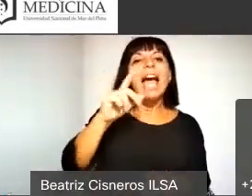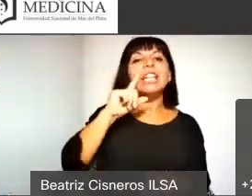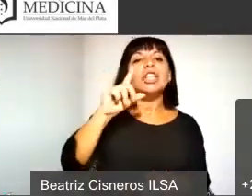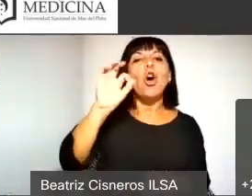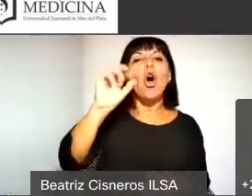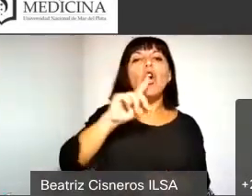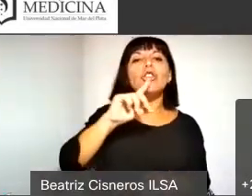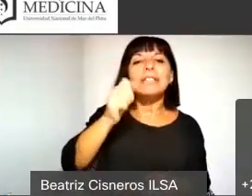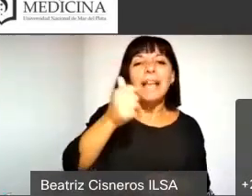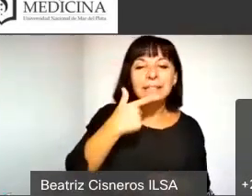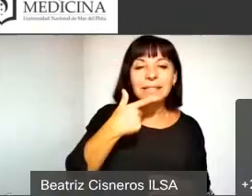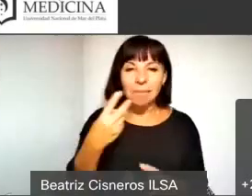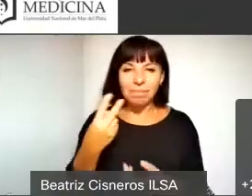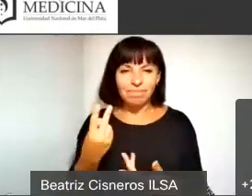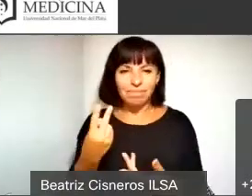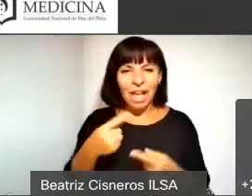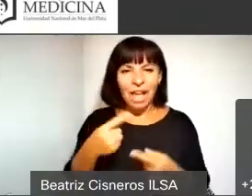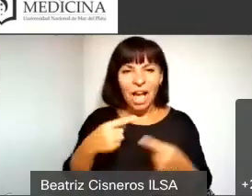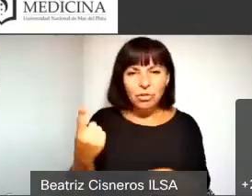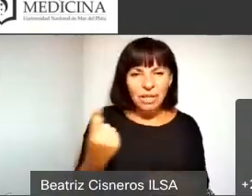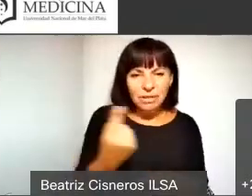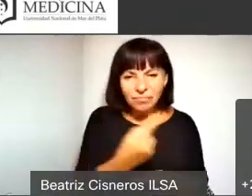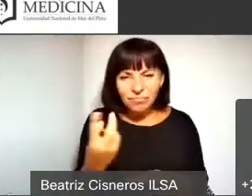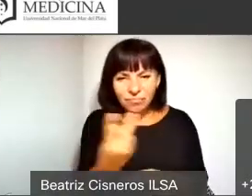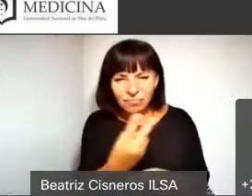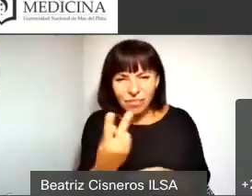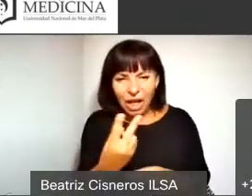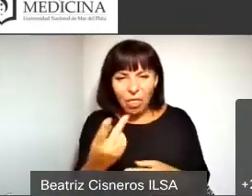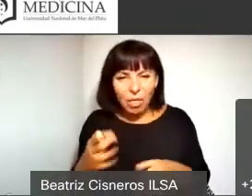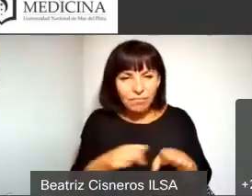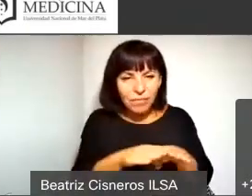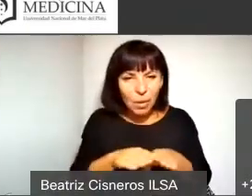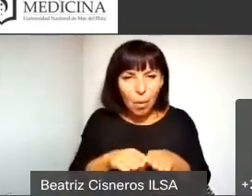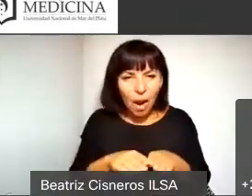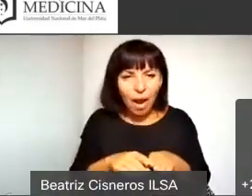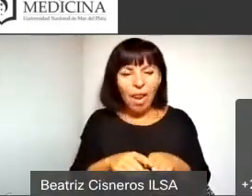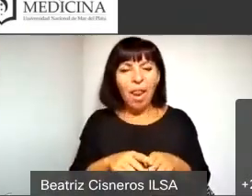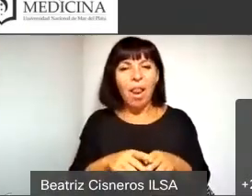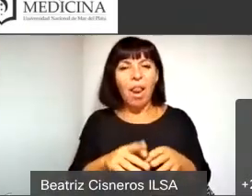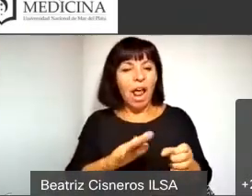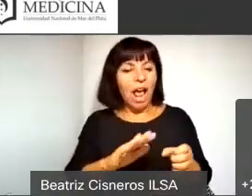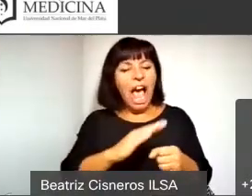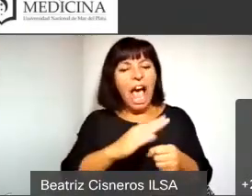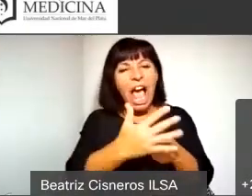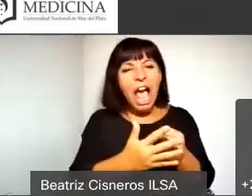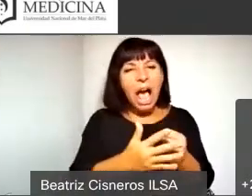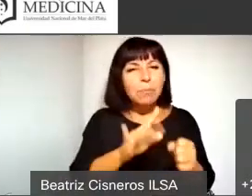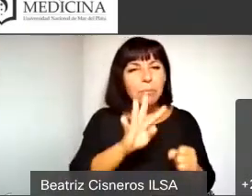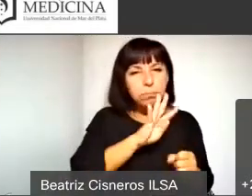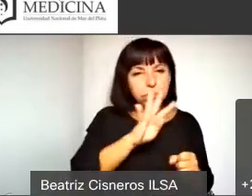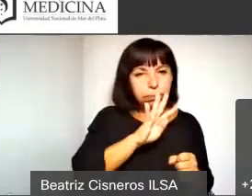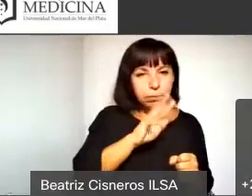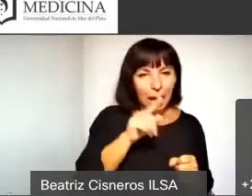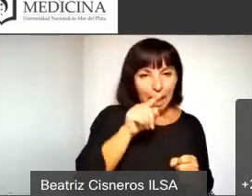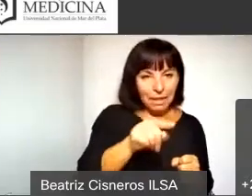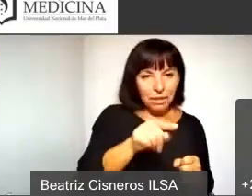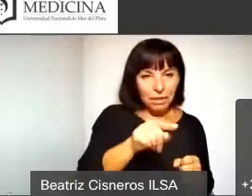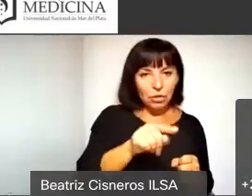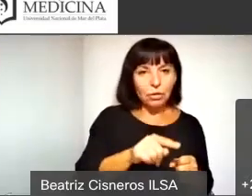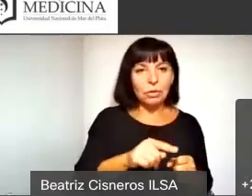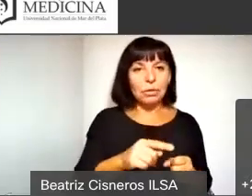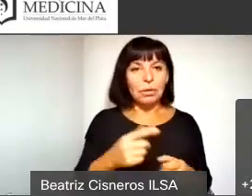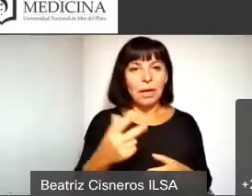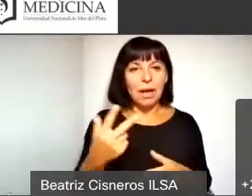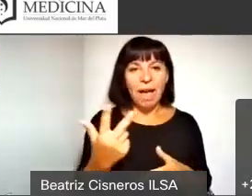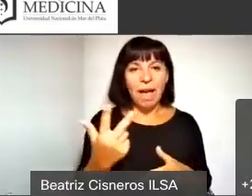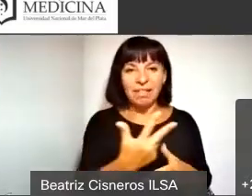en común? A ver, recordando lo que vemos acá, una estructura muy llamativa. Estamos viendo tres estructuras que